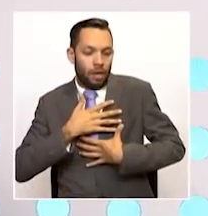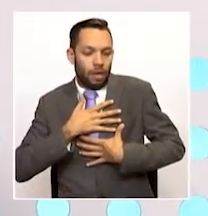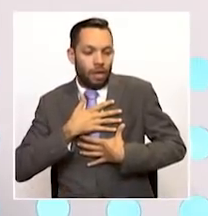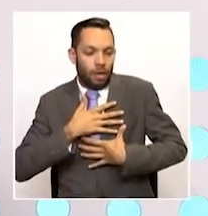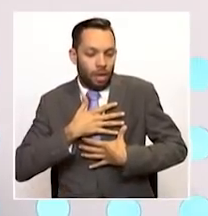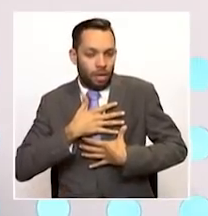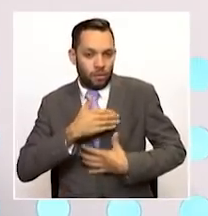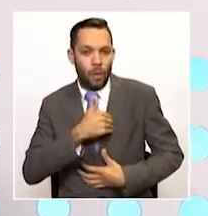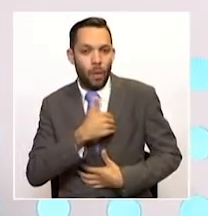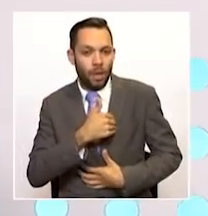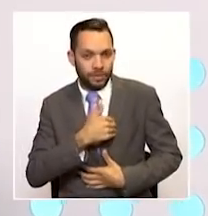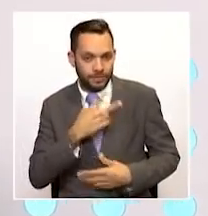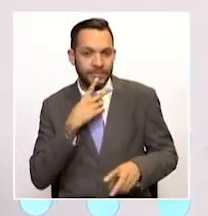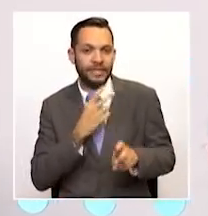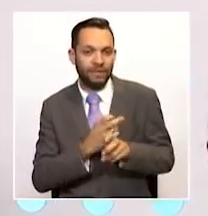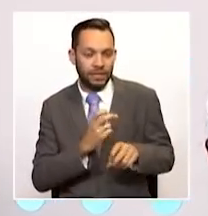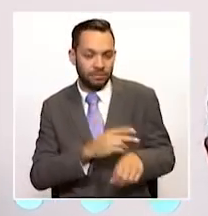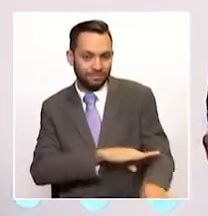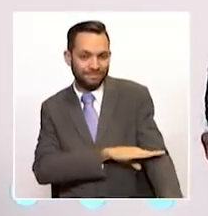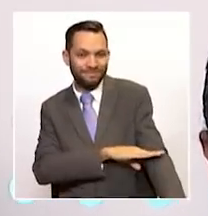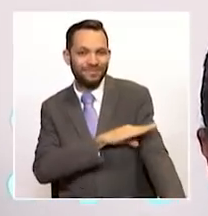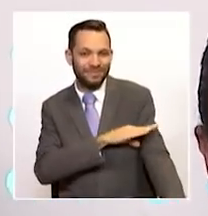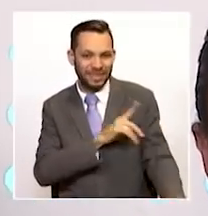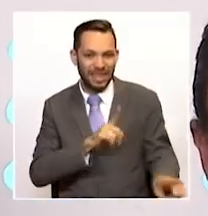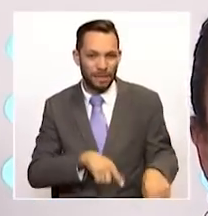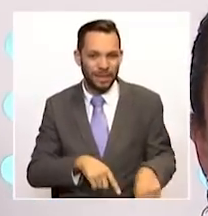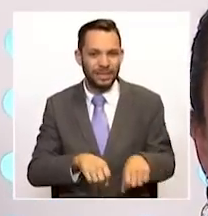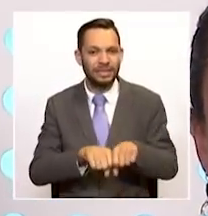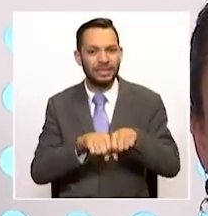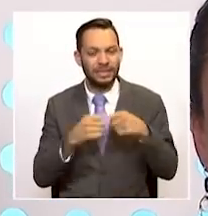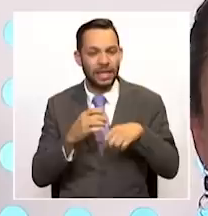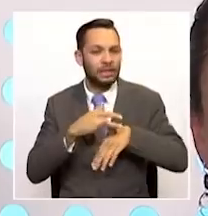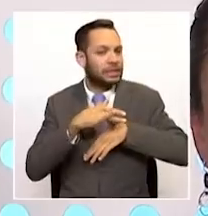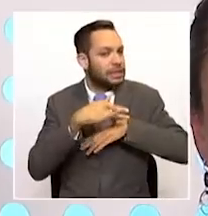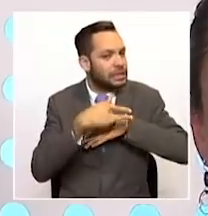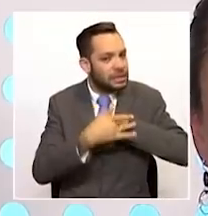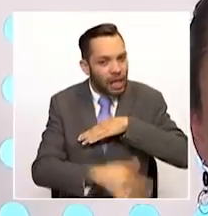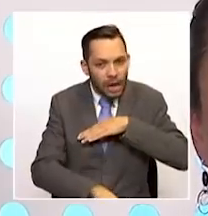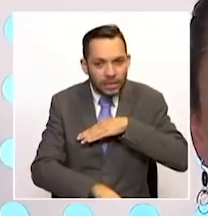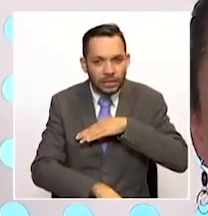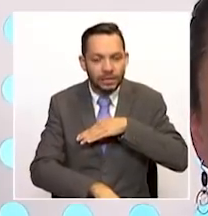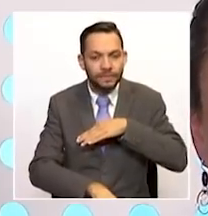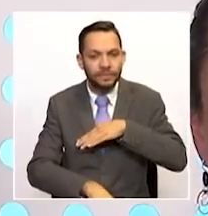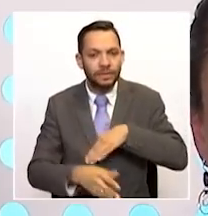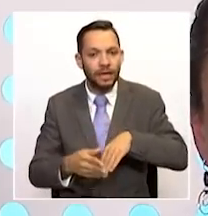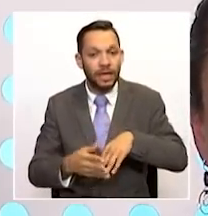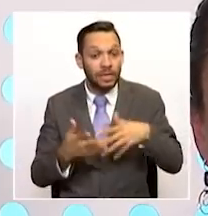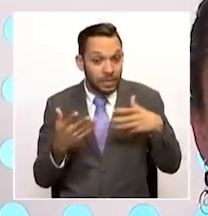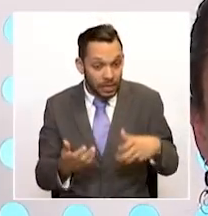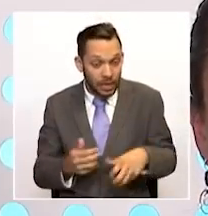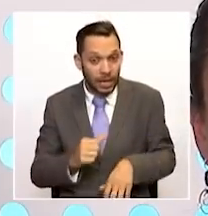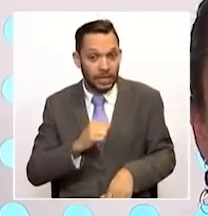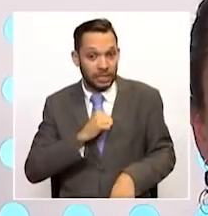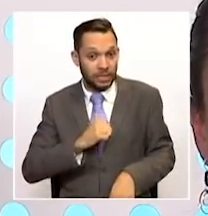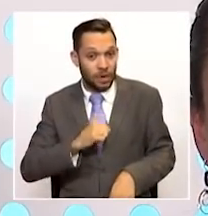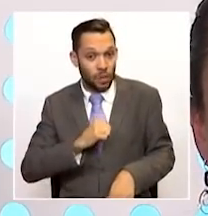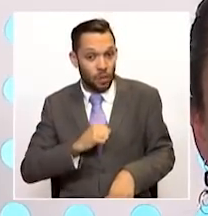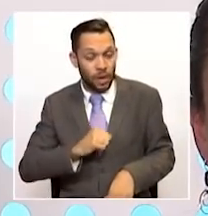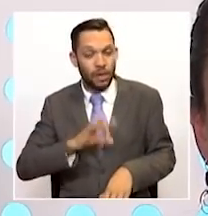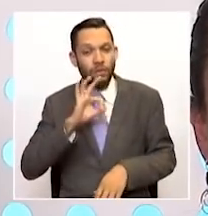diagnosticaron ya también tarde a ella le iban a llevar a cirugía como a los 8 años pero